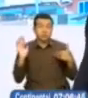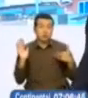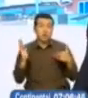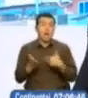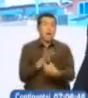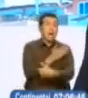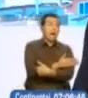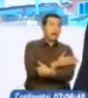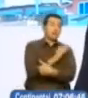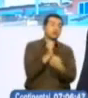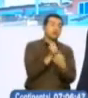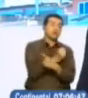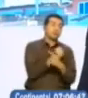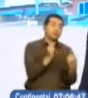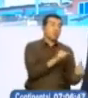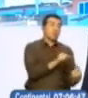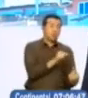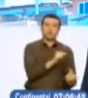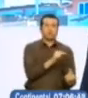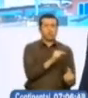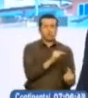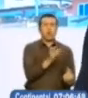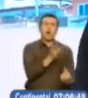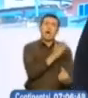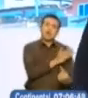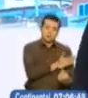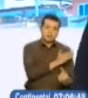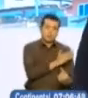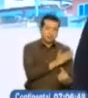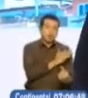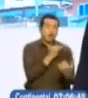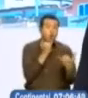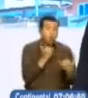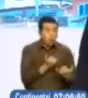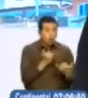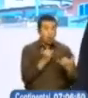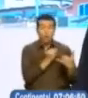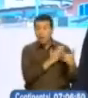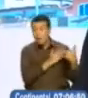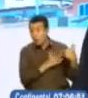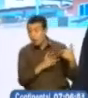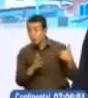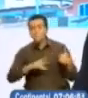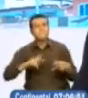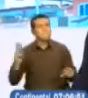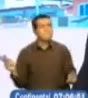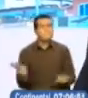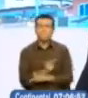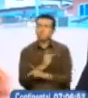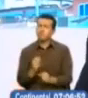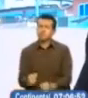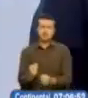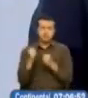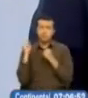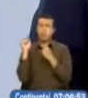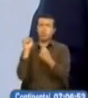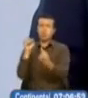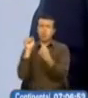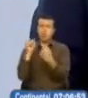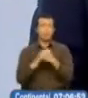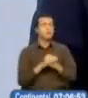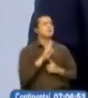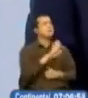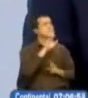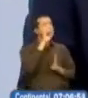es que antes no haya habido violencia. A lo que hay que prestarle atención es a la exacerbación que la violencia tiene ahora. Ahora, pero Emi toca un tema